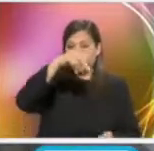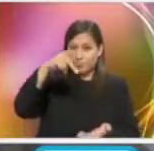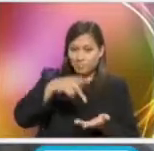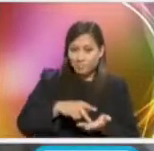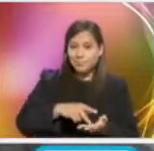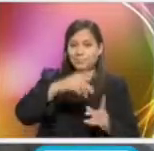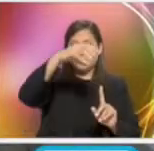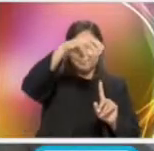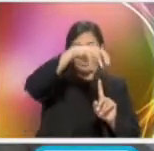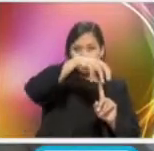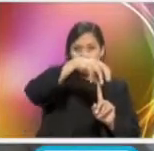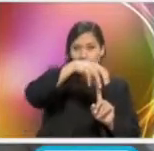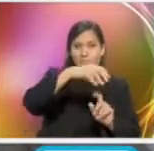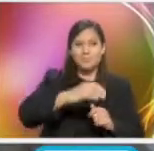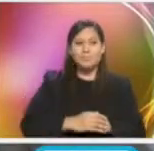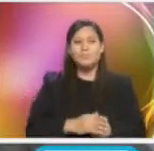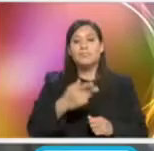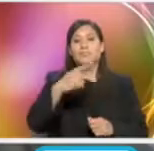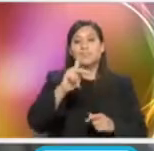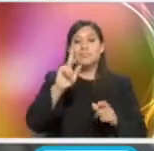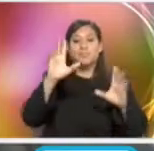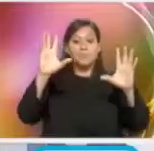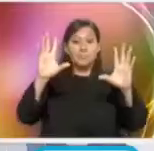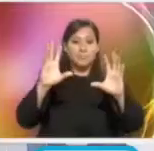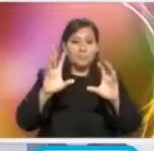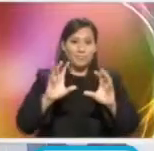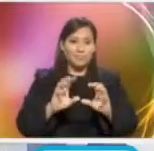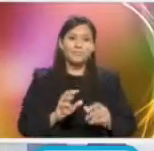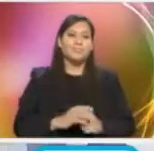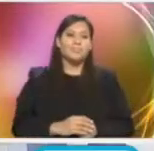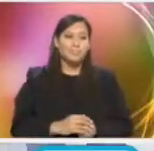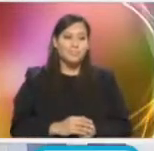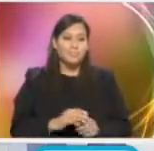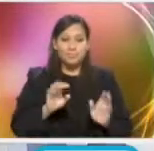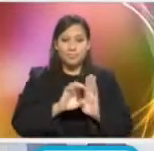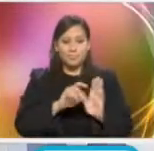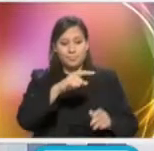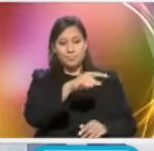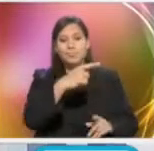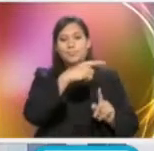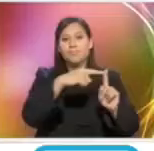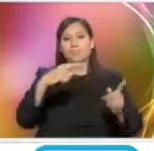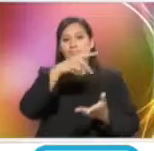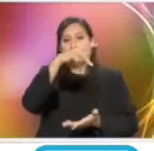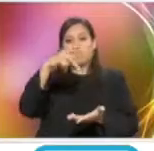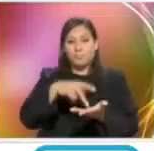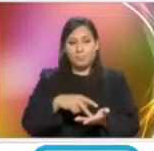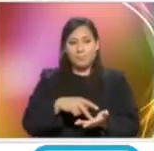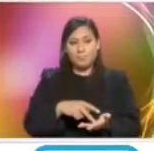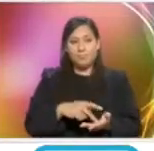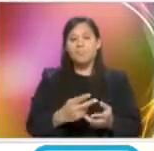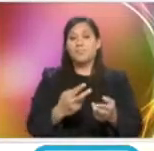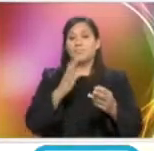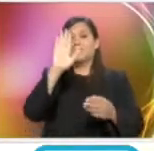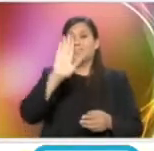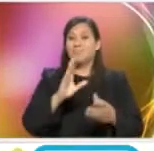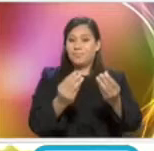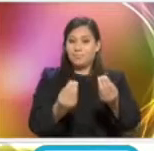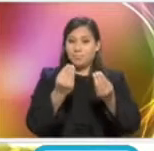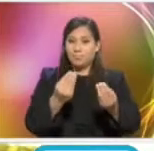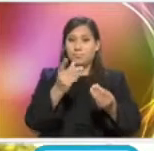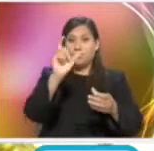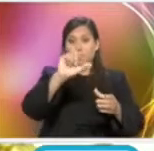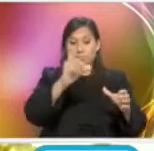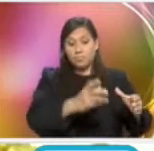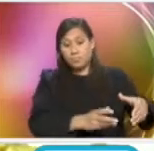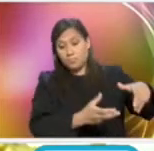de champiñones, pero es que se hace nada. Sí, no, nada. ¿No? Esto, por ejemplo, es medio kilo. Fíjate. Se ve mucho, pero a la hora que lo echen